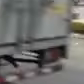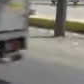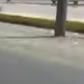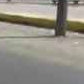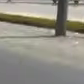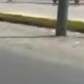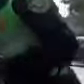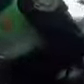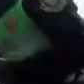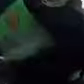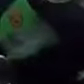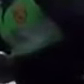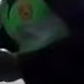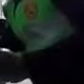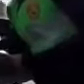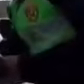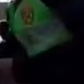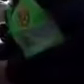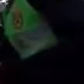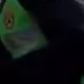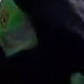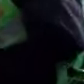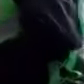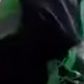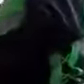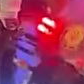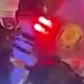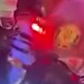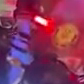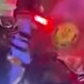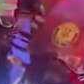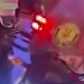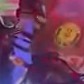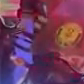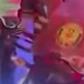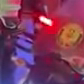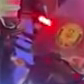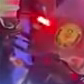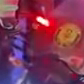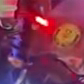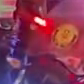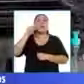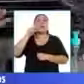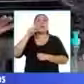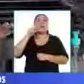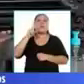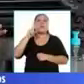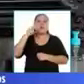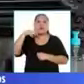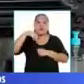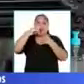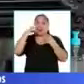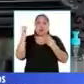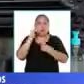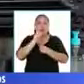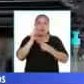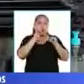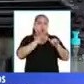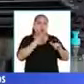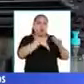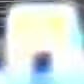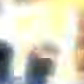es Motores Diesel Andinos, y esta campaña Respira Piura es hermana de la campaña Respira